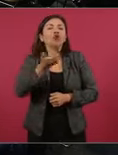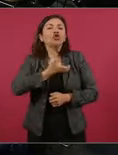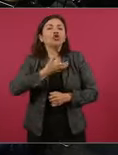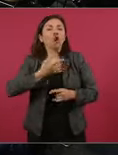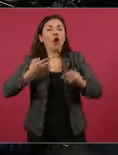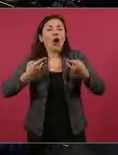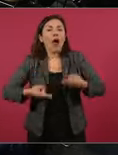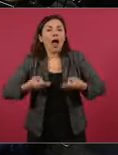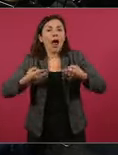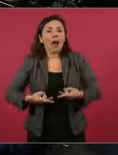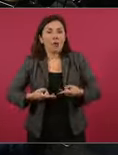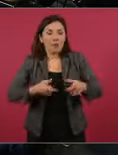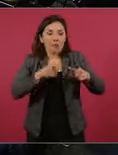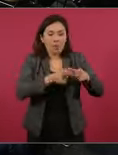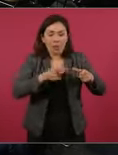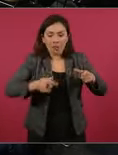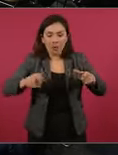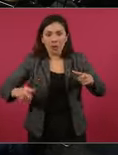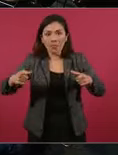para tener una idea,